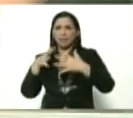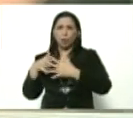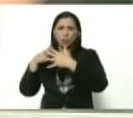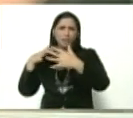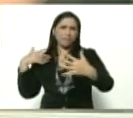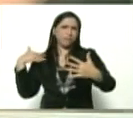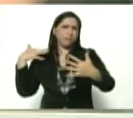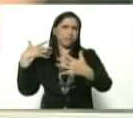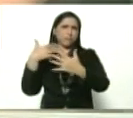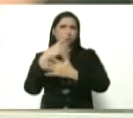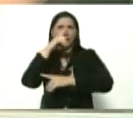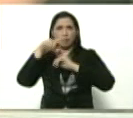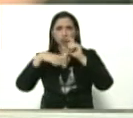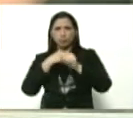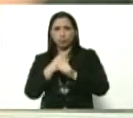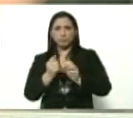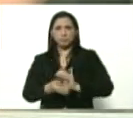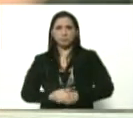años.